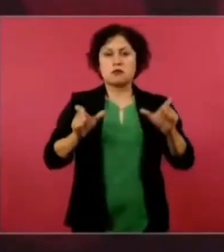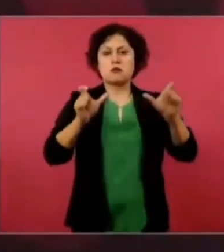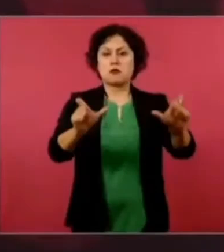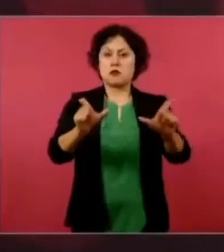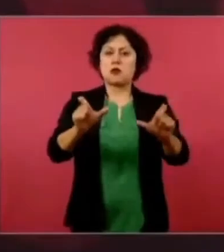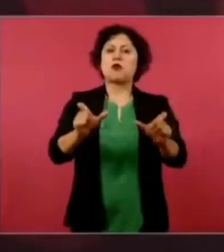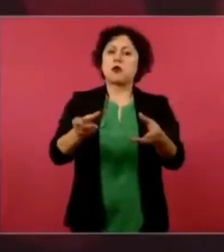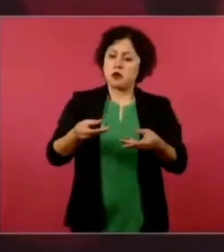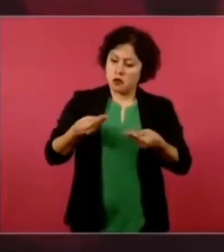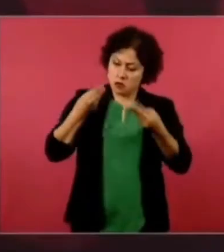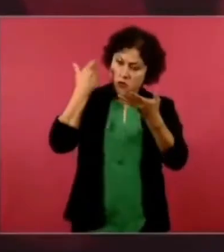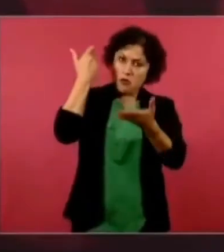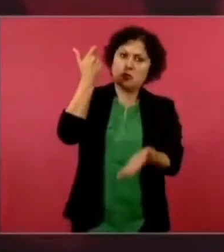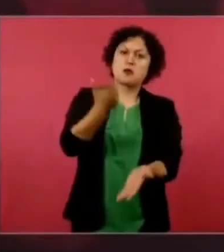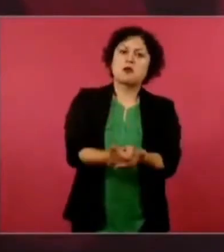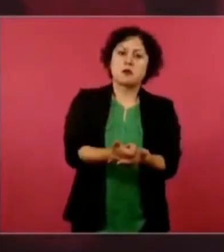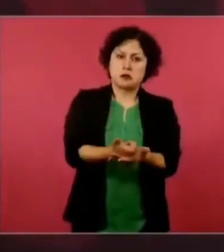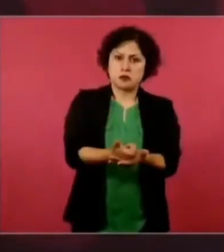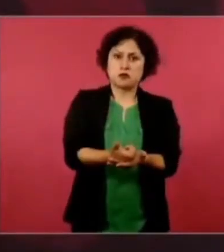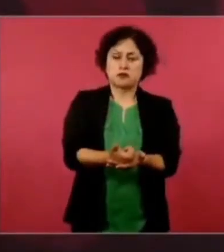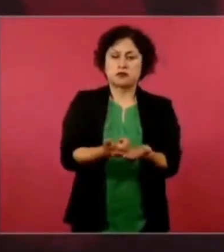aquí que me están escuchando,